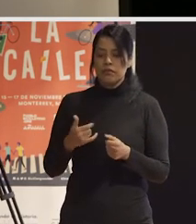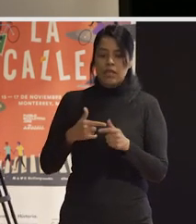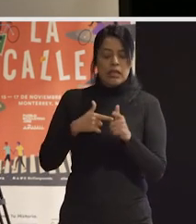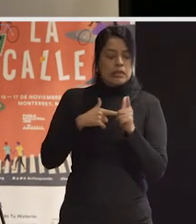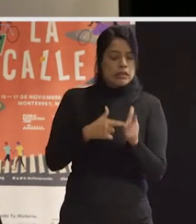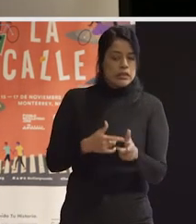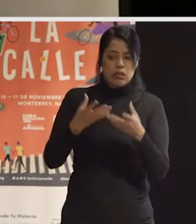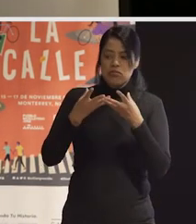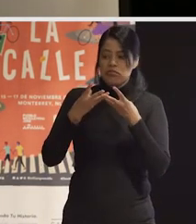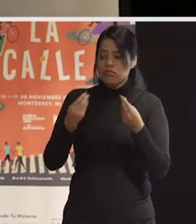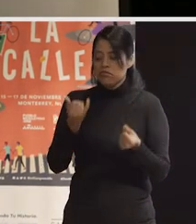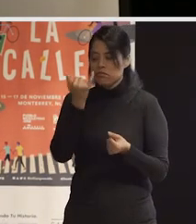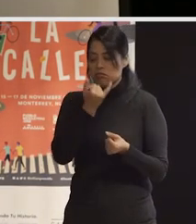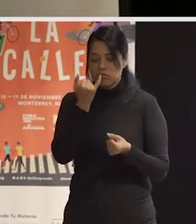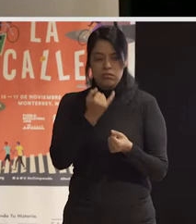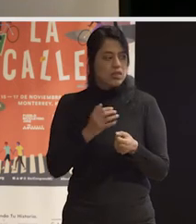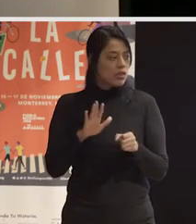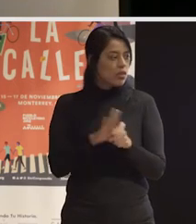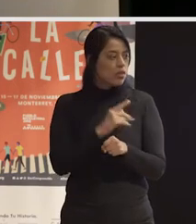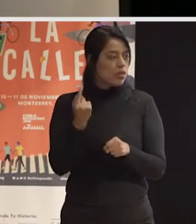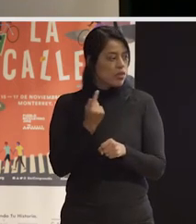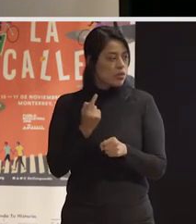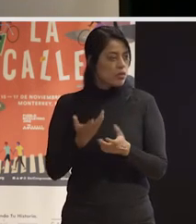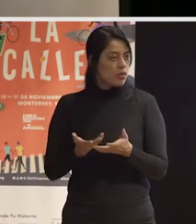desapareciendo porque problema que decía ricardo morales